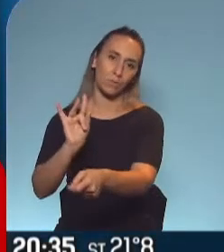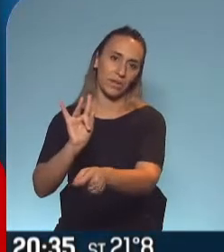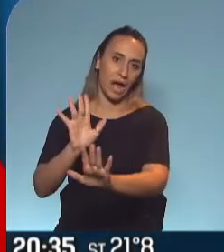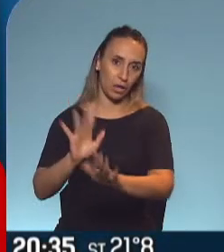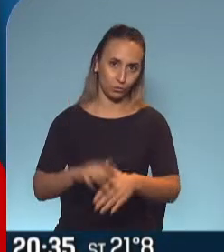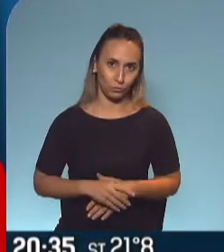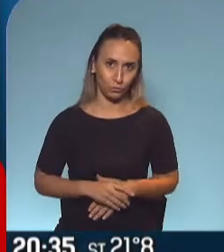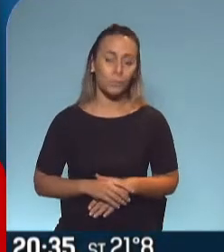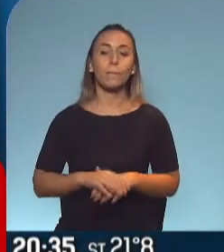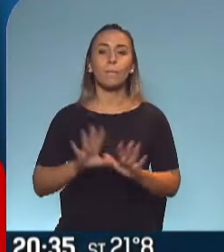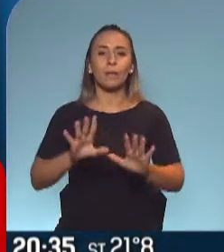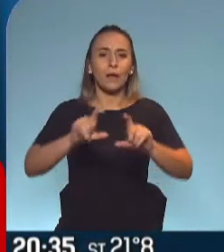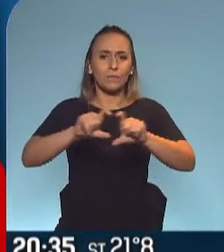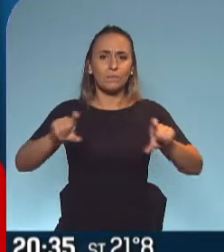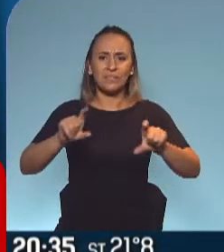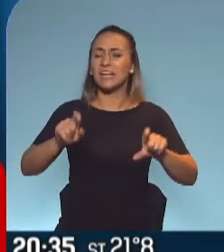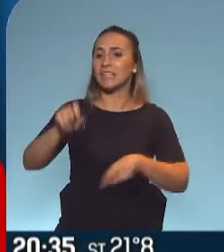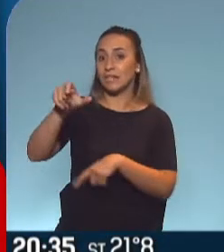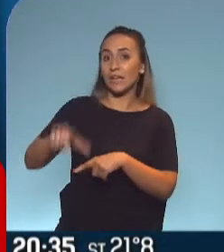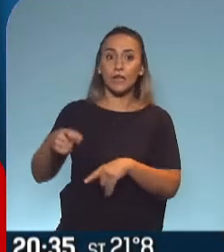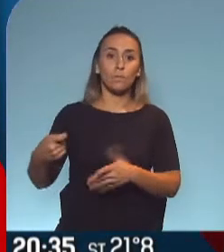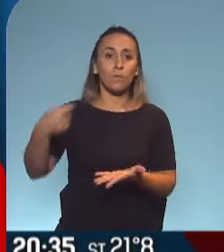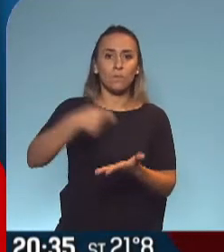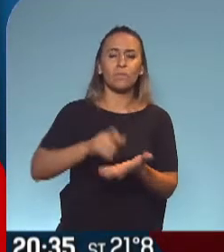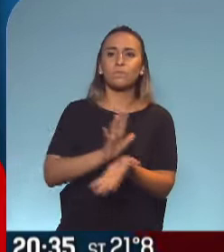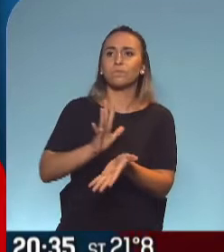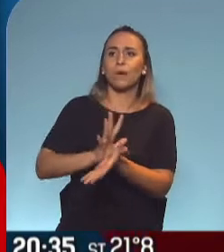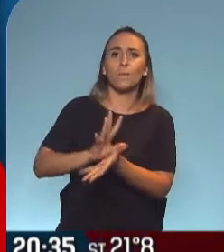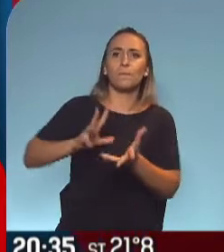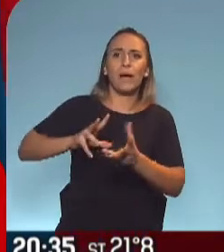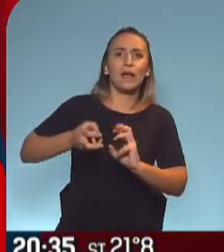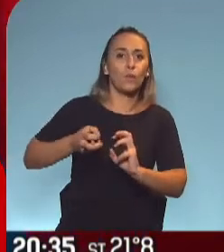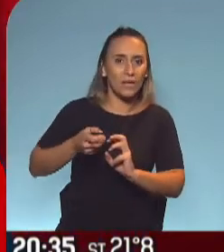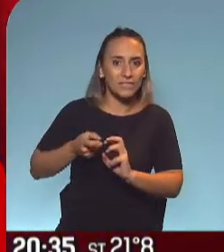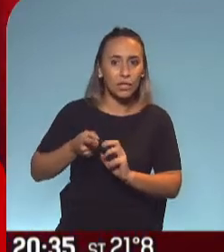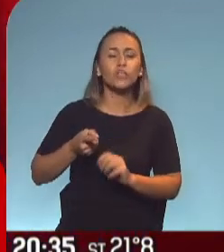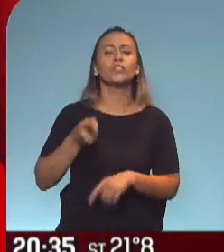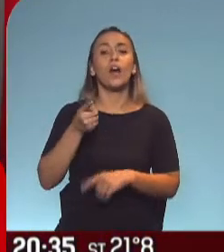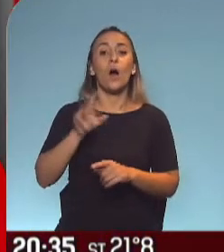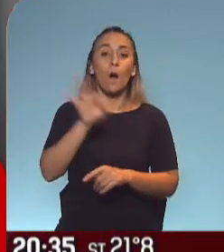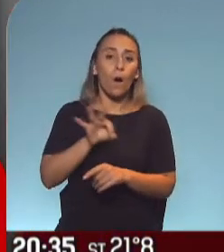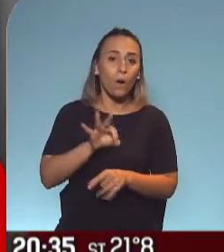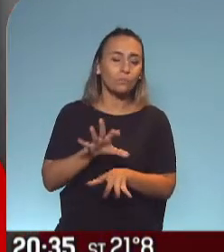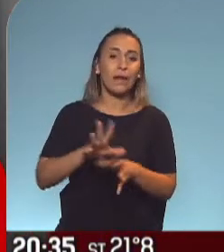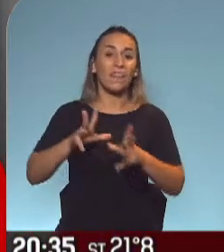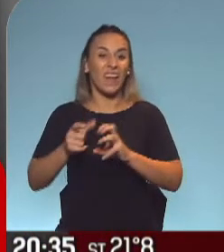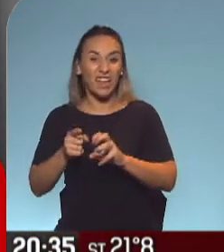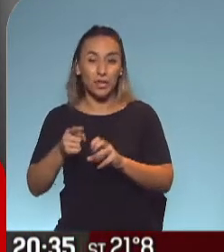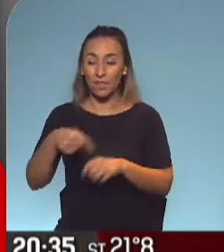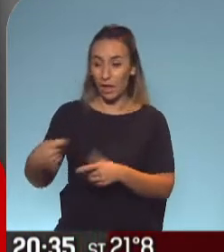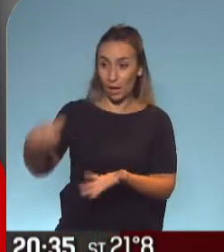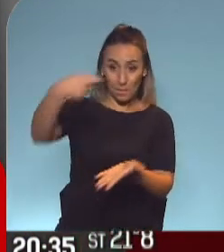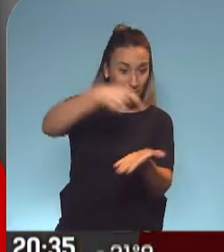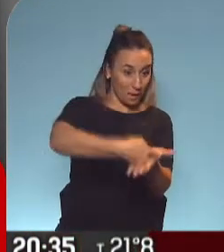lo otro. Ni que la parte actora haya acreditado él o los perjuicios de irreparable reparación ulterior o el daño inminente que le producirá el pago